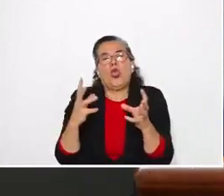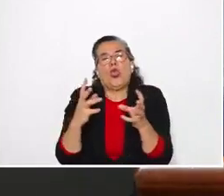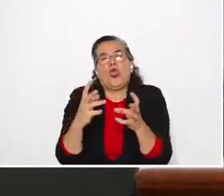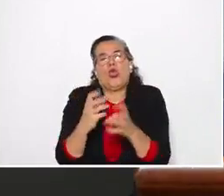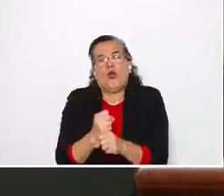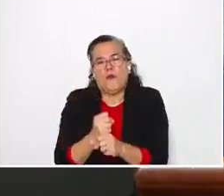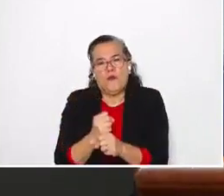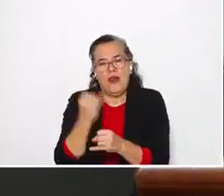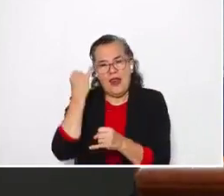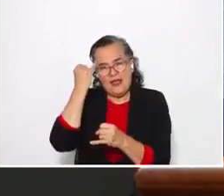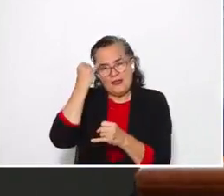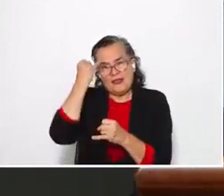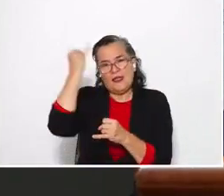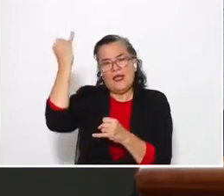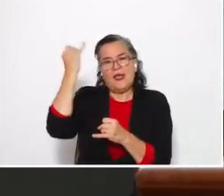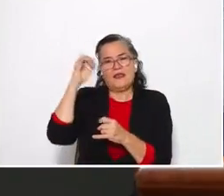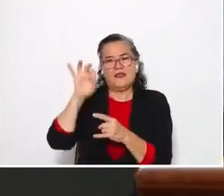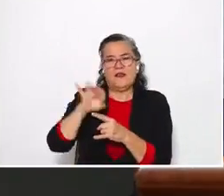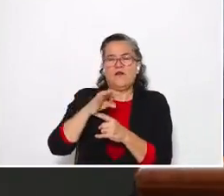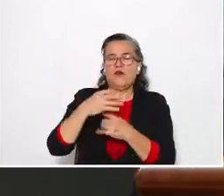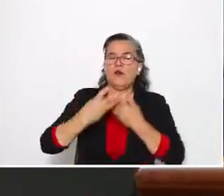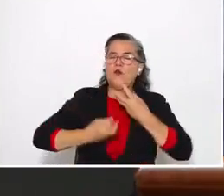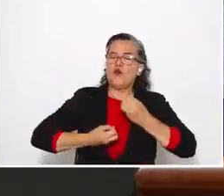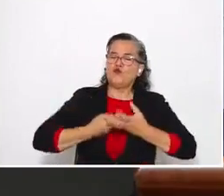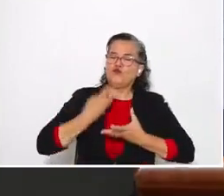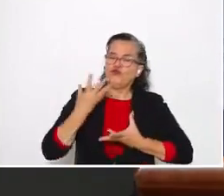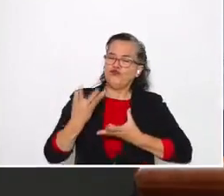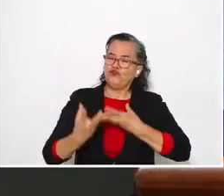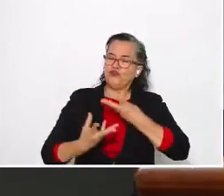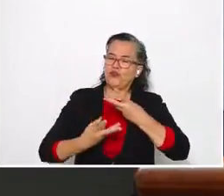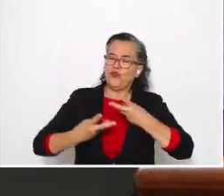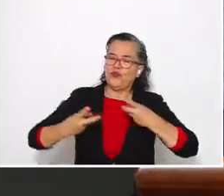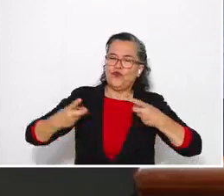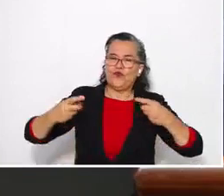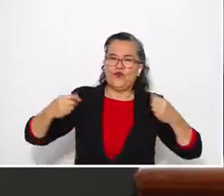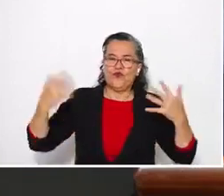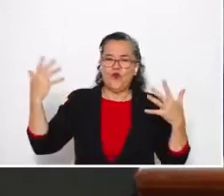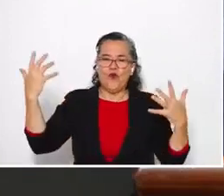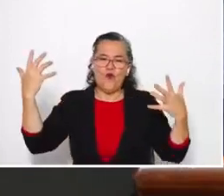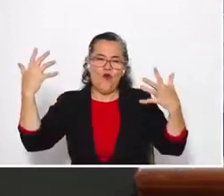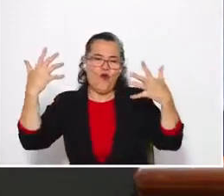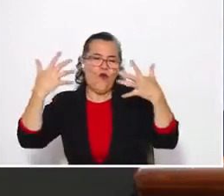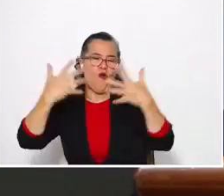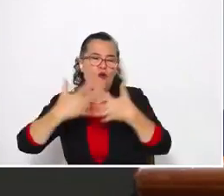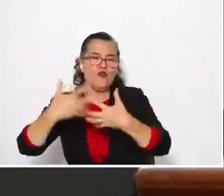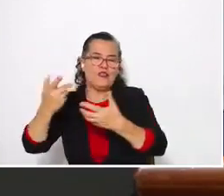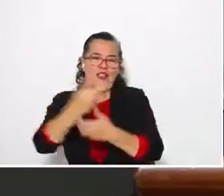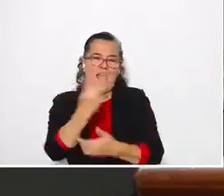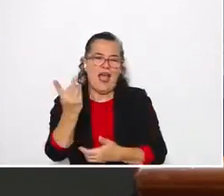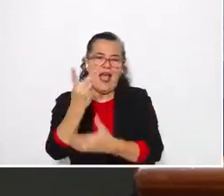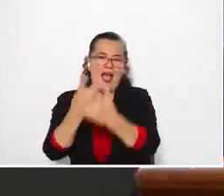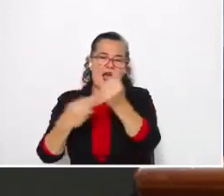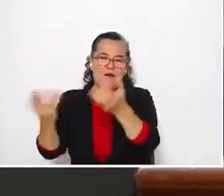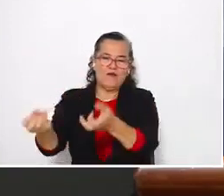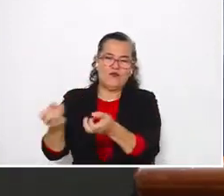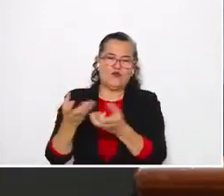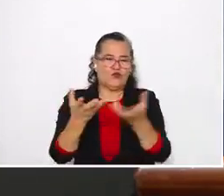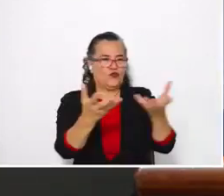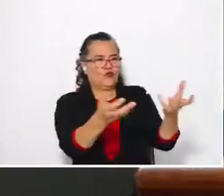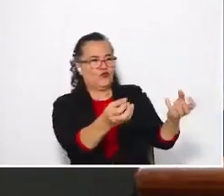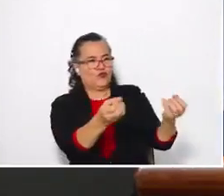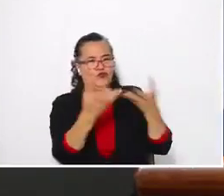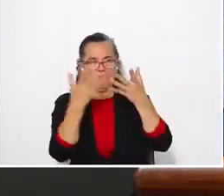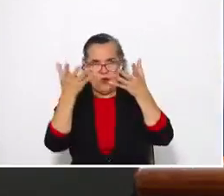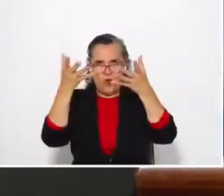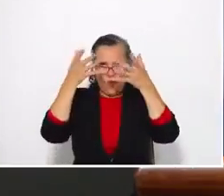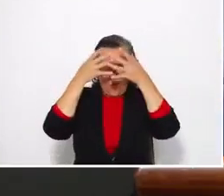esas ideas que de manera tan elocuente y a la justa medida nos han ofrecido tanto don Gabriel